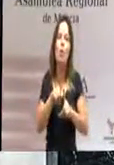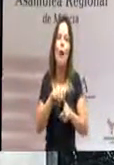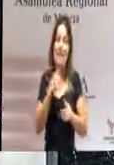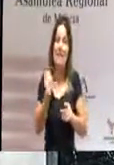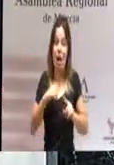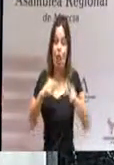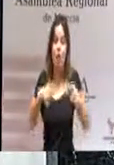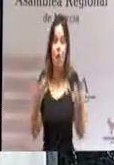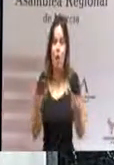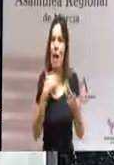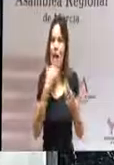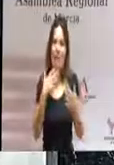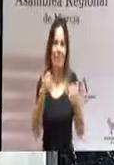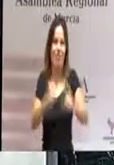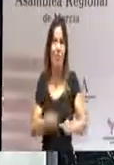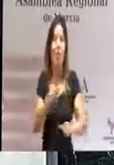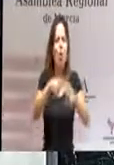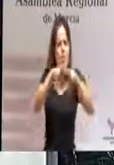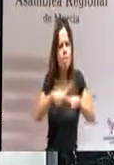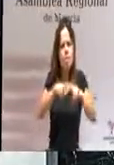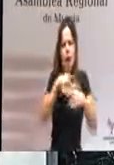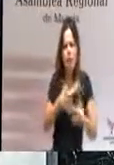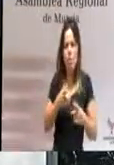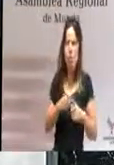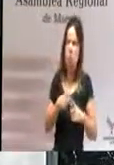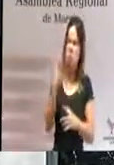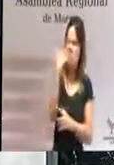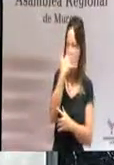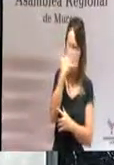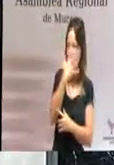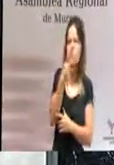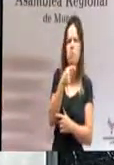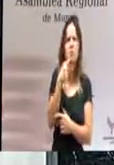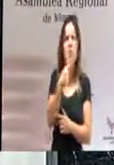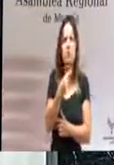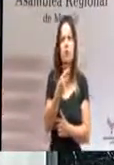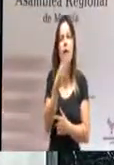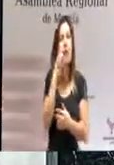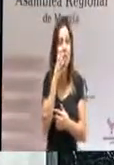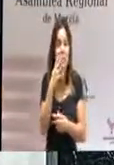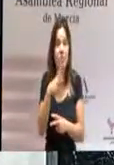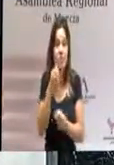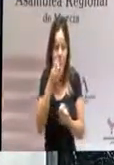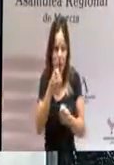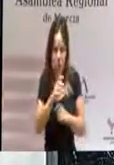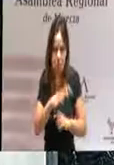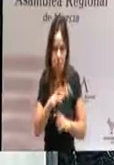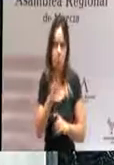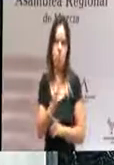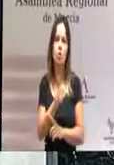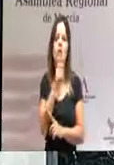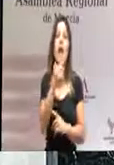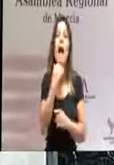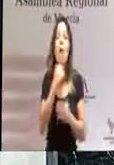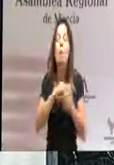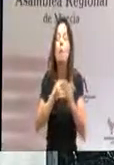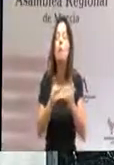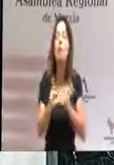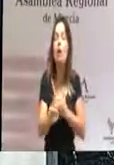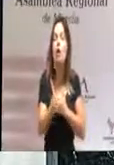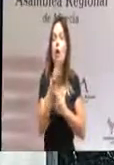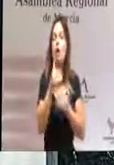colapso. Su análisis del presente, cuando menos, es turbio. Se niegan a ver la realidad y, desde luego, no arrojan un proyecto